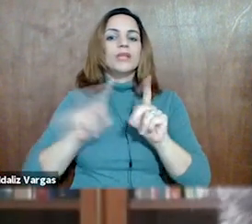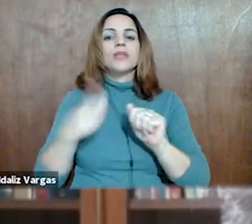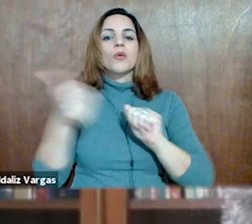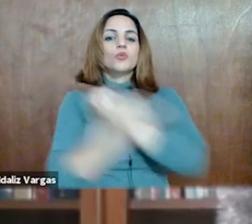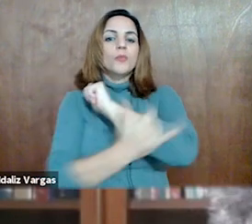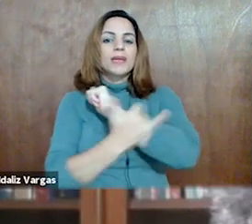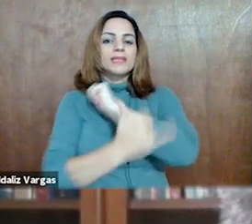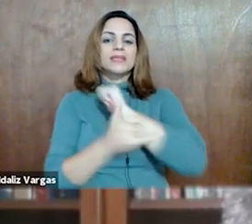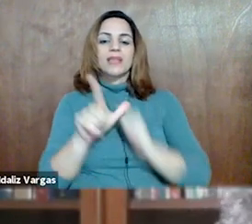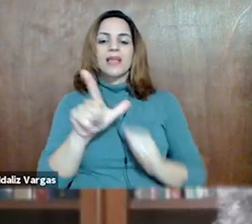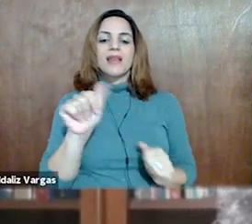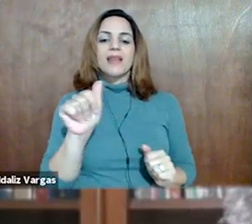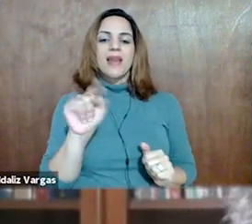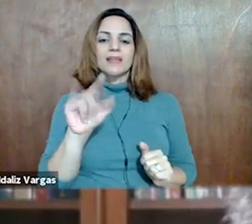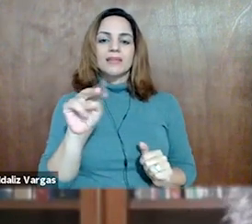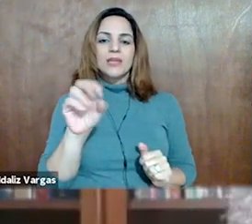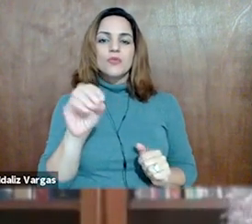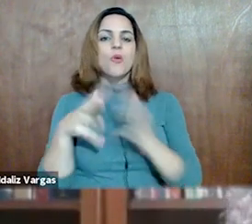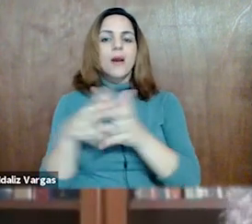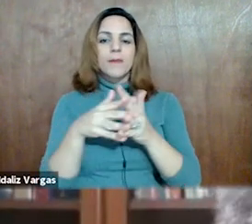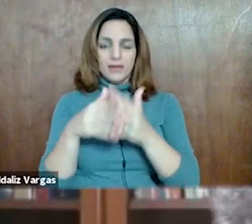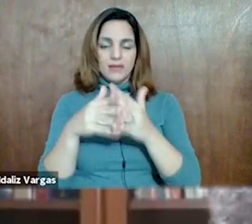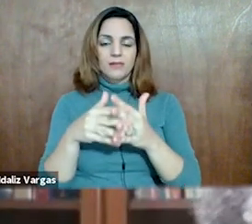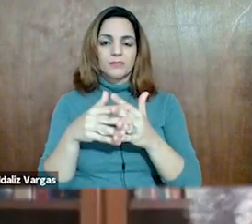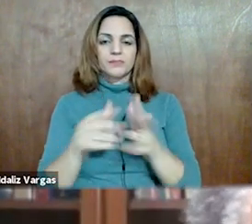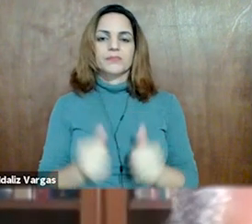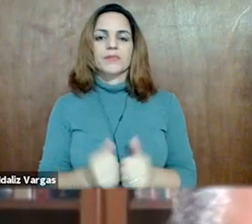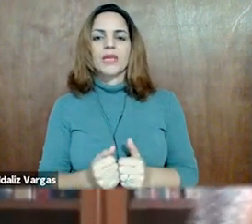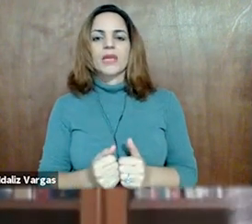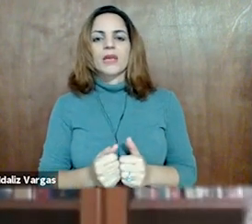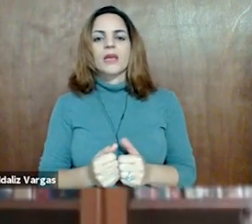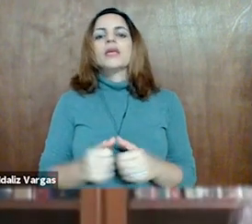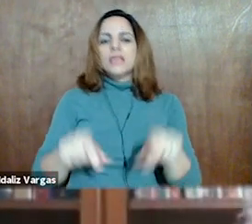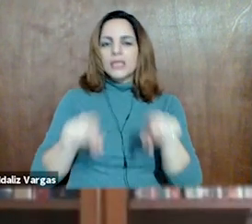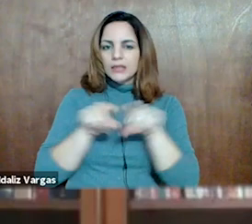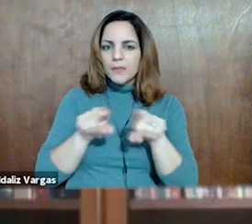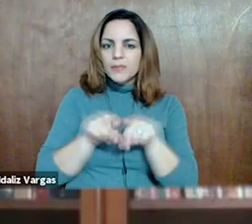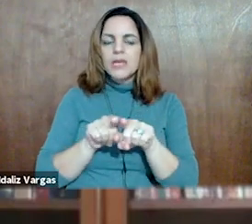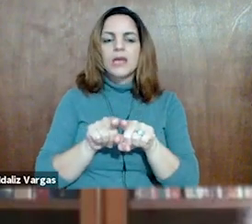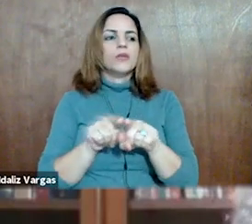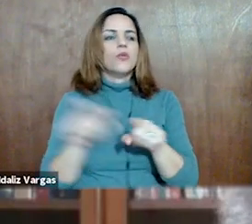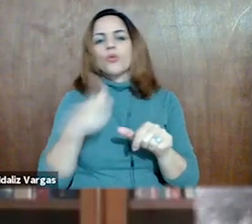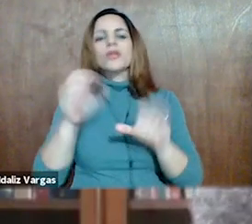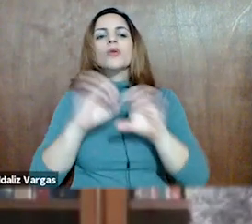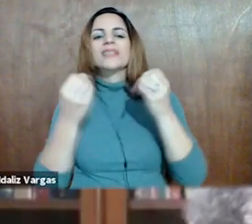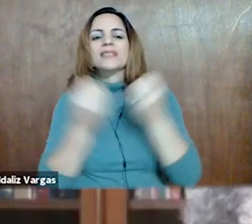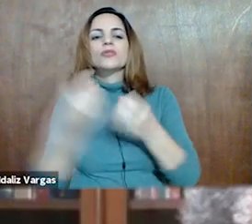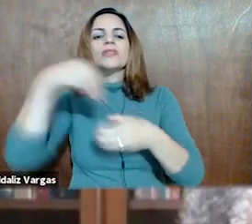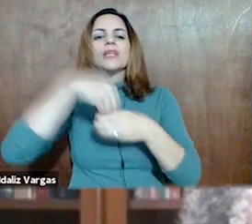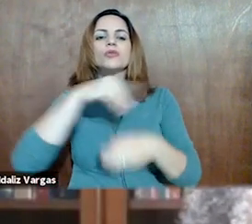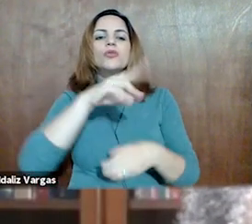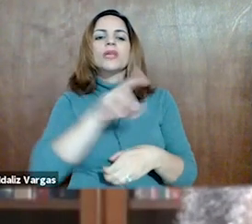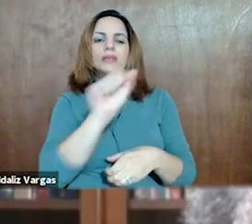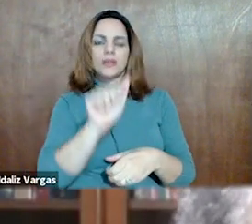movimientos de derechos humanos, derechos los feministas, gay, dentro de Estados Unidos. Y eso a mí me parece bien interesante